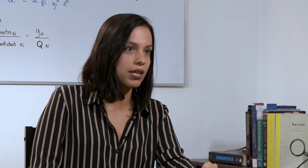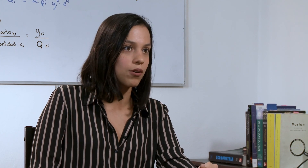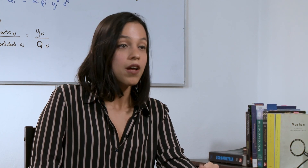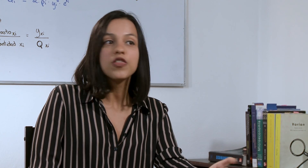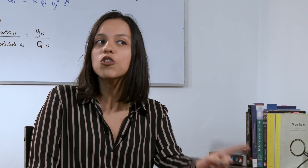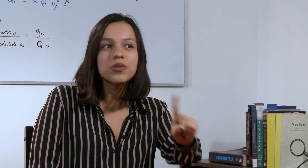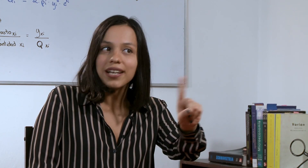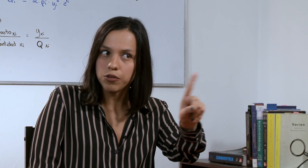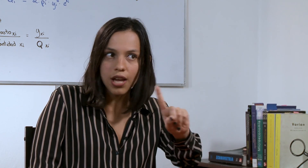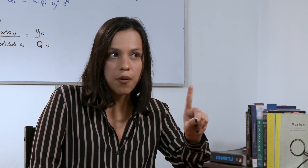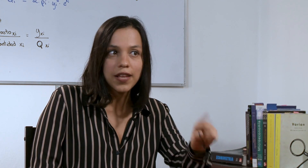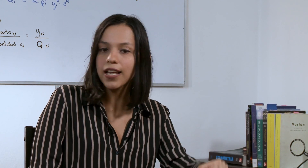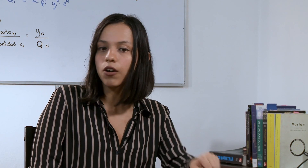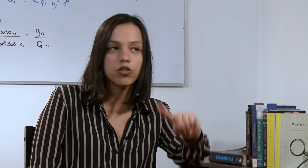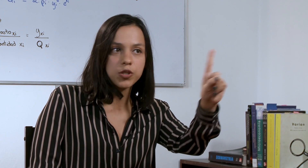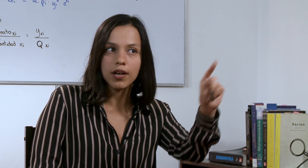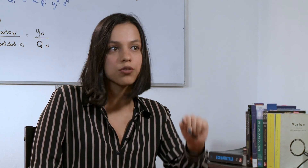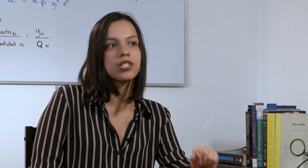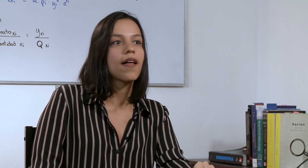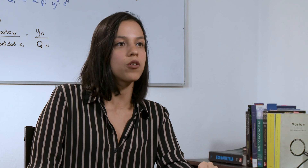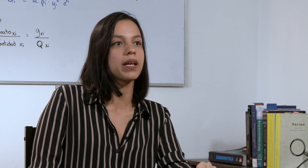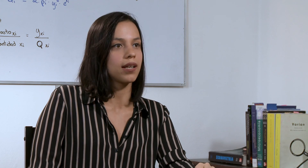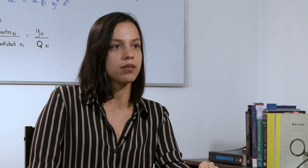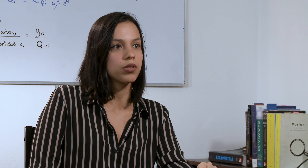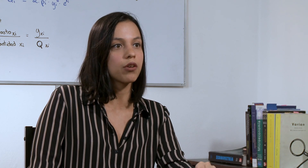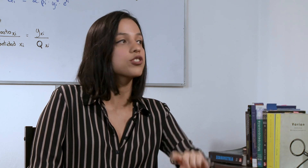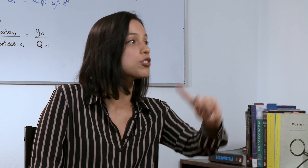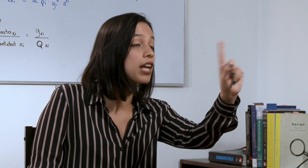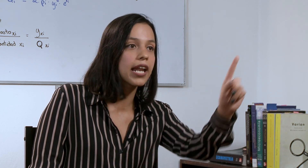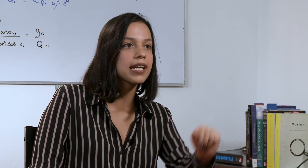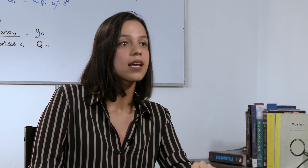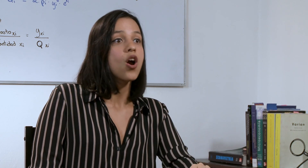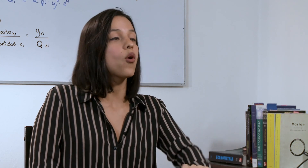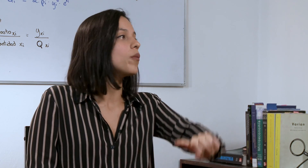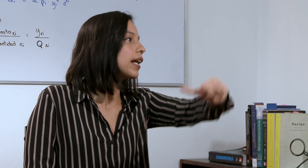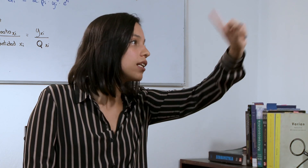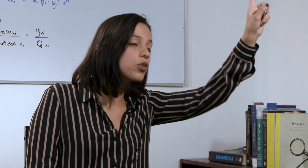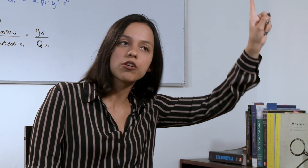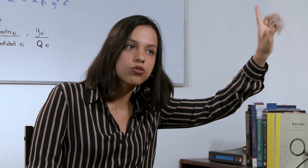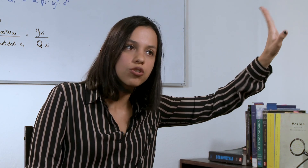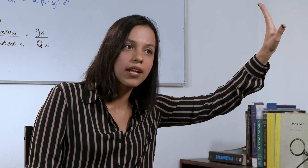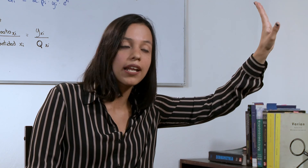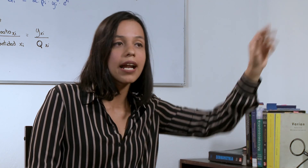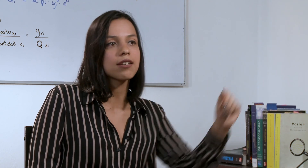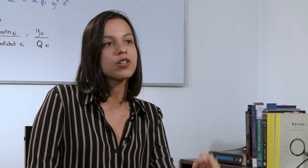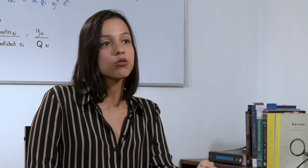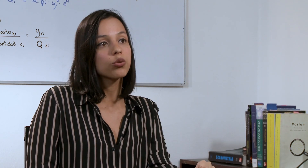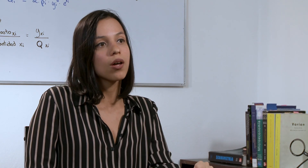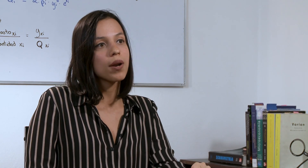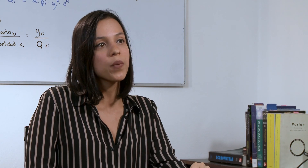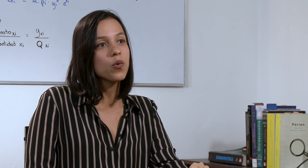empleado público. Nunca nos hablan de la corrupción asociada a los mecanismos de concesionarias o a los mecanismos de construcción en general